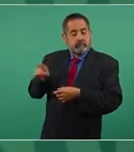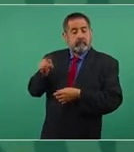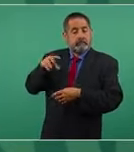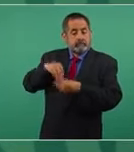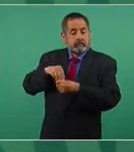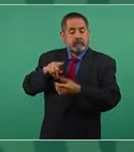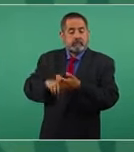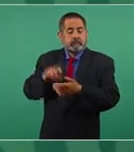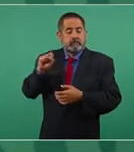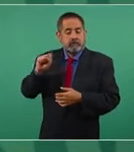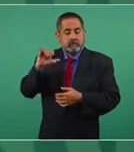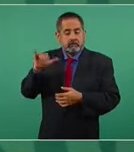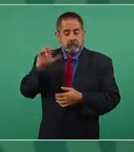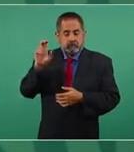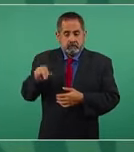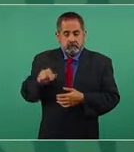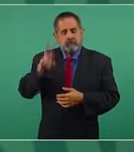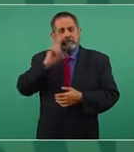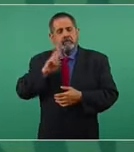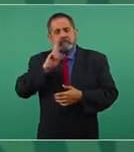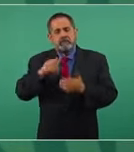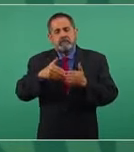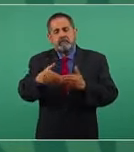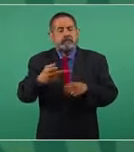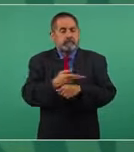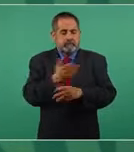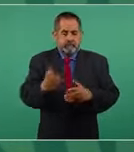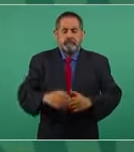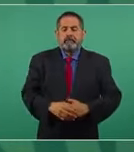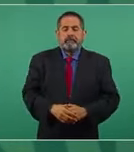Suprema Corte de Justicia. Vamos a esperar a ver qué resuelve.